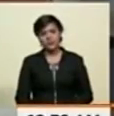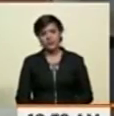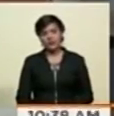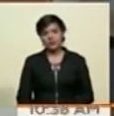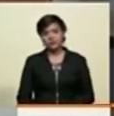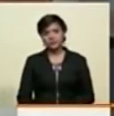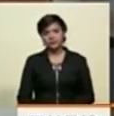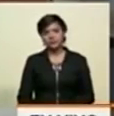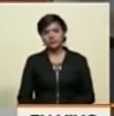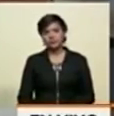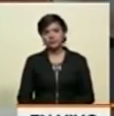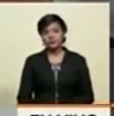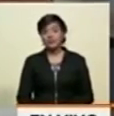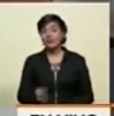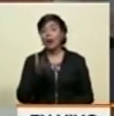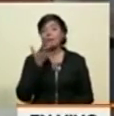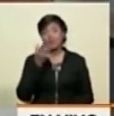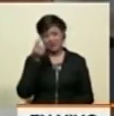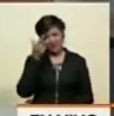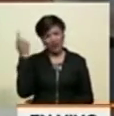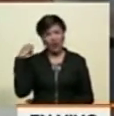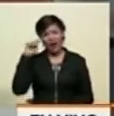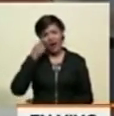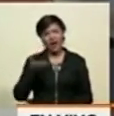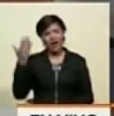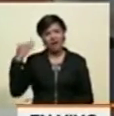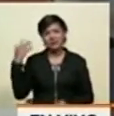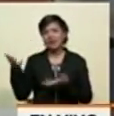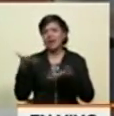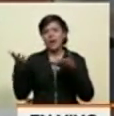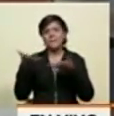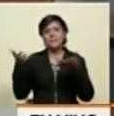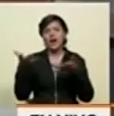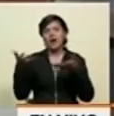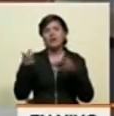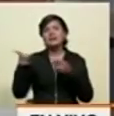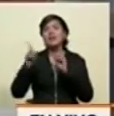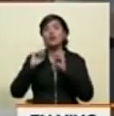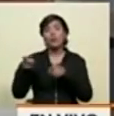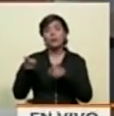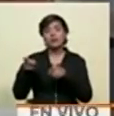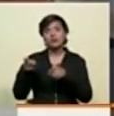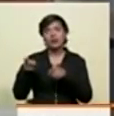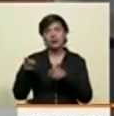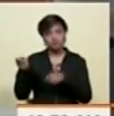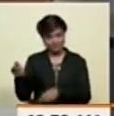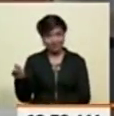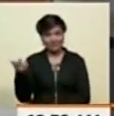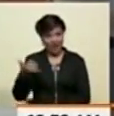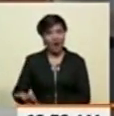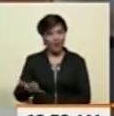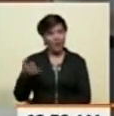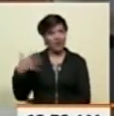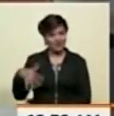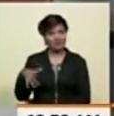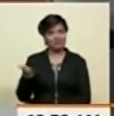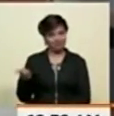Y esa cascarilla de arroz, por ejemplo, que antes se quemaba allá a la orilla de la autopista José Antonio Páez, eso vale una platica ahorita